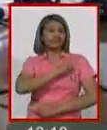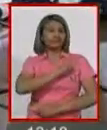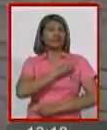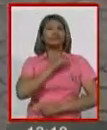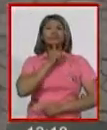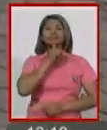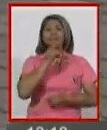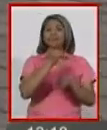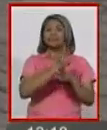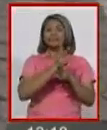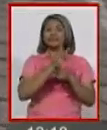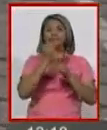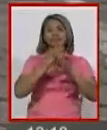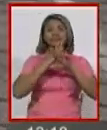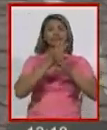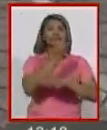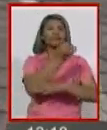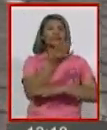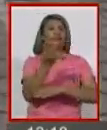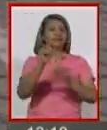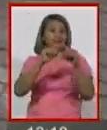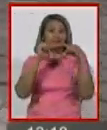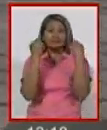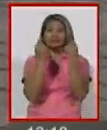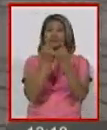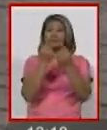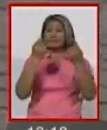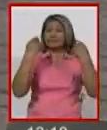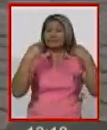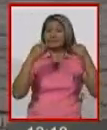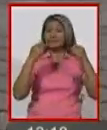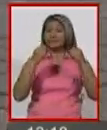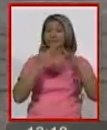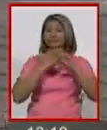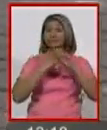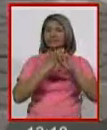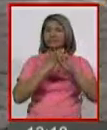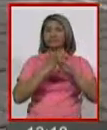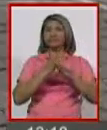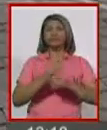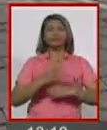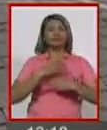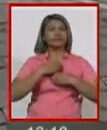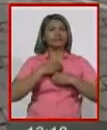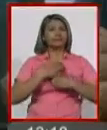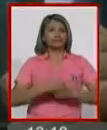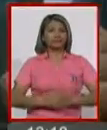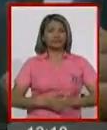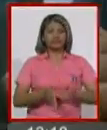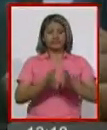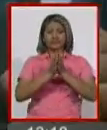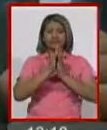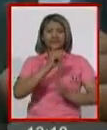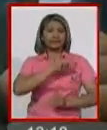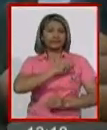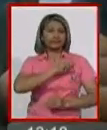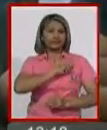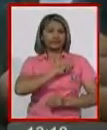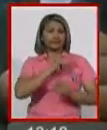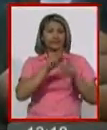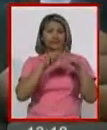policiales garantías para evitar que algunos grupos intenten evitar este tipo de protestas. Pedirle al